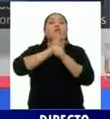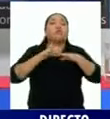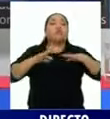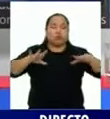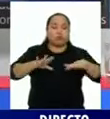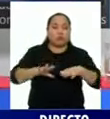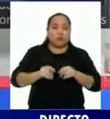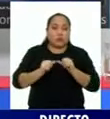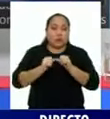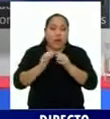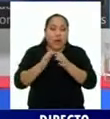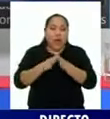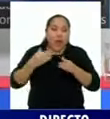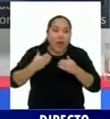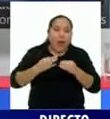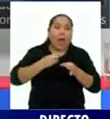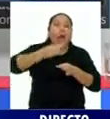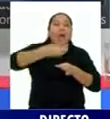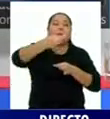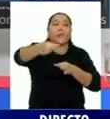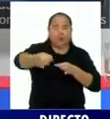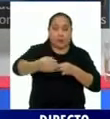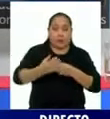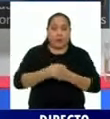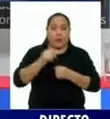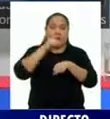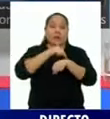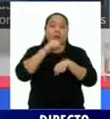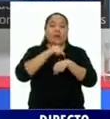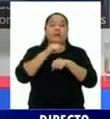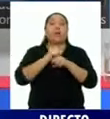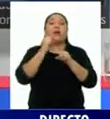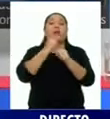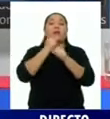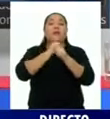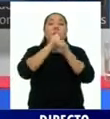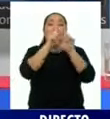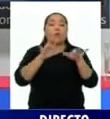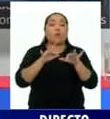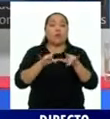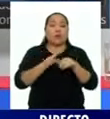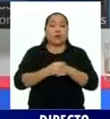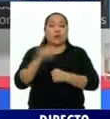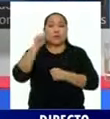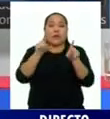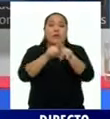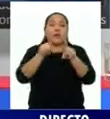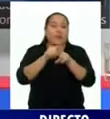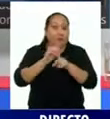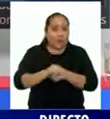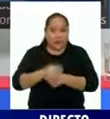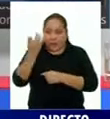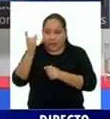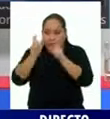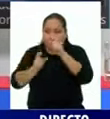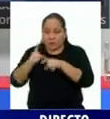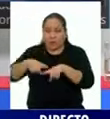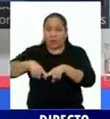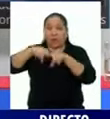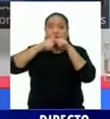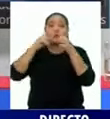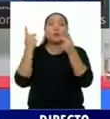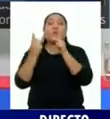y se continuó otorgando subsidios económicos a la población y a los trabajadores que se encontraban en una medida de suspensión perfecta de labores. Así,